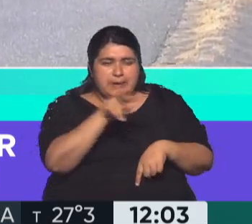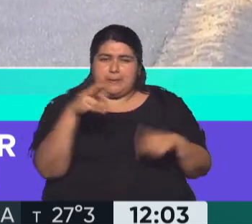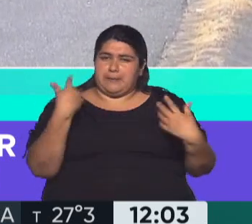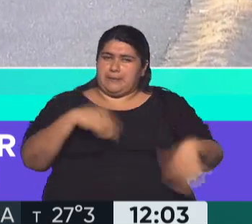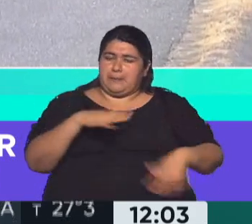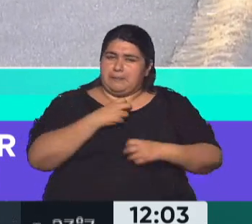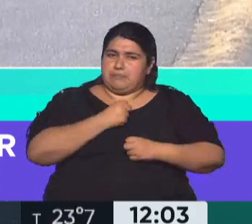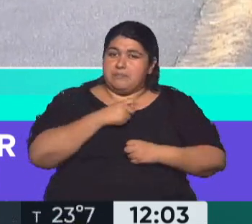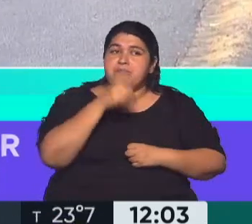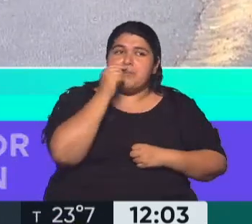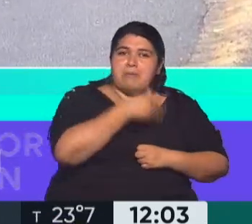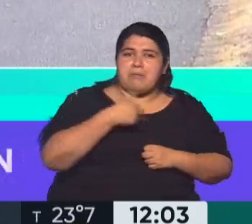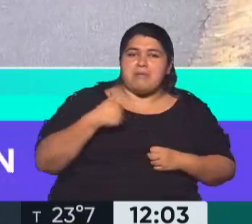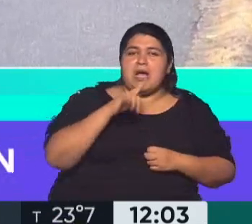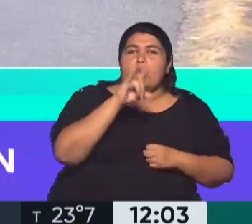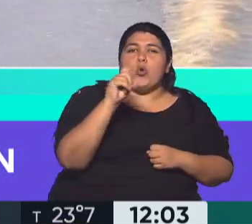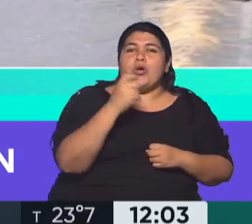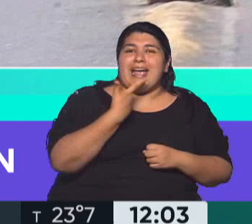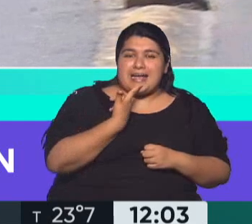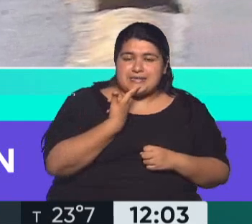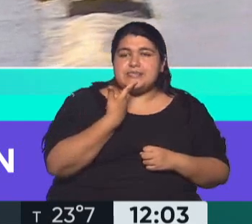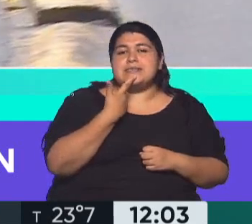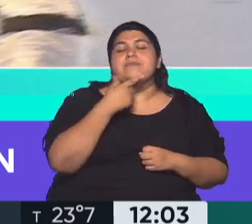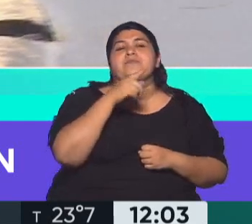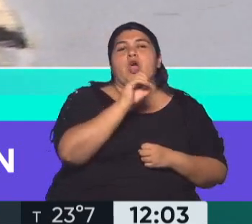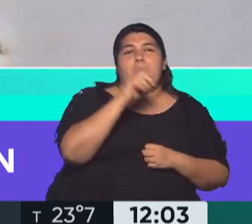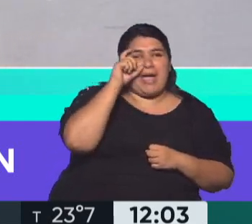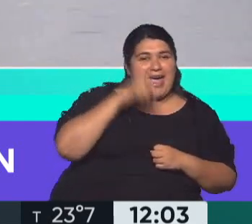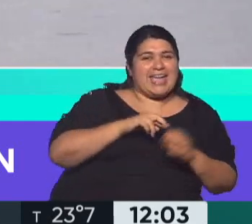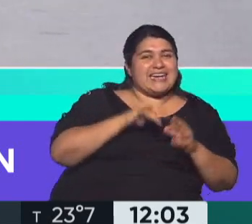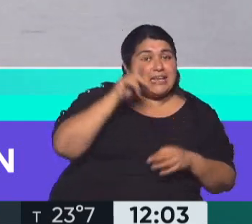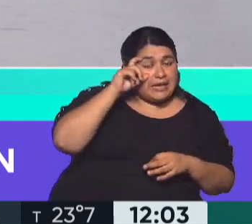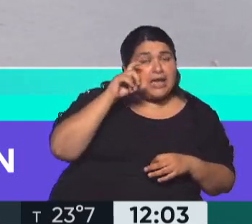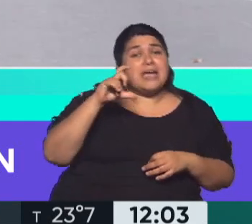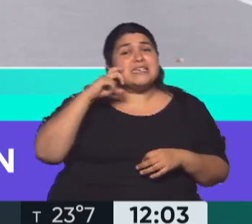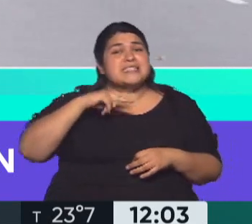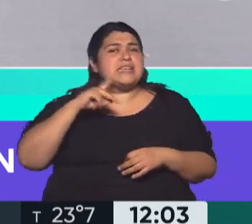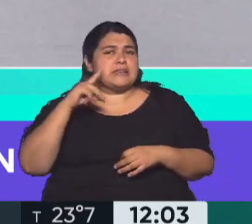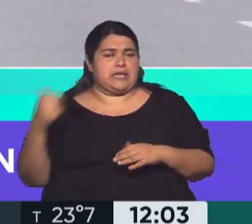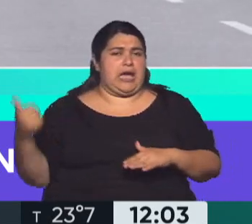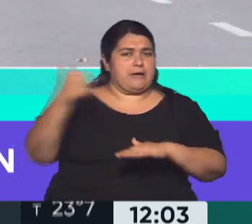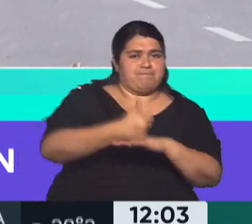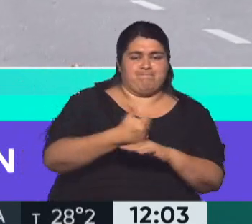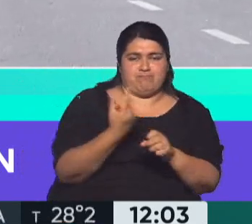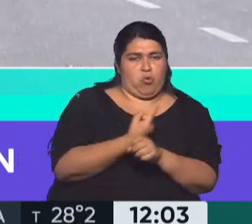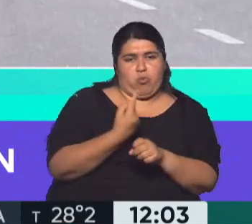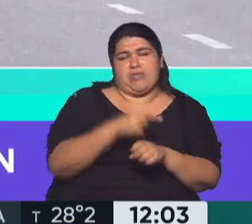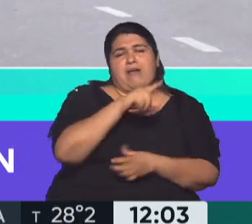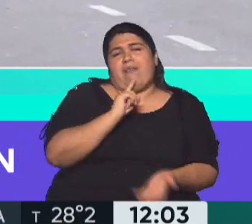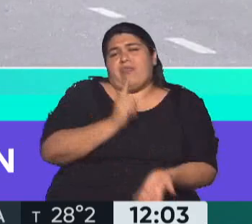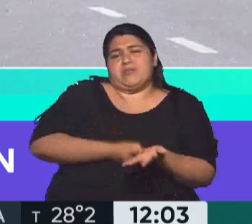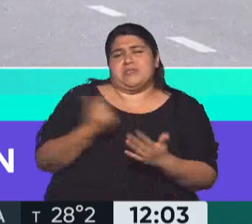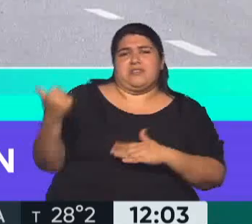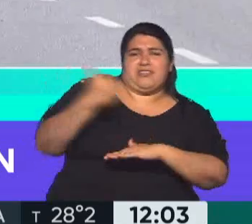tanto los padres de Lucas, estamos hablando de Enrique y de Cintia, no pueden estar aquí, no eligieron no estar